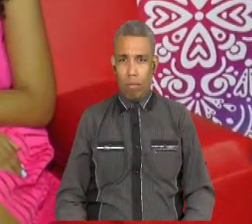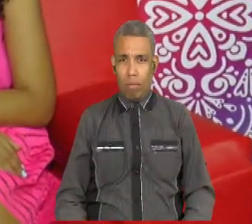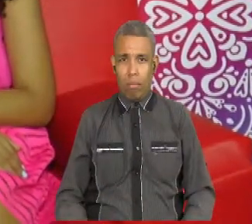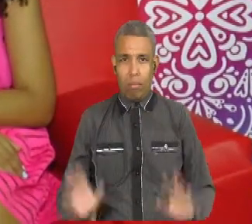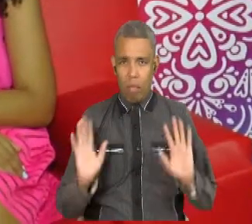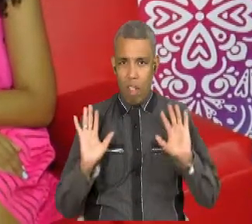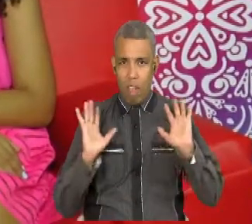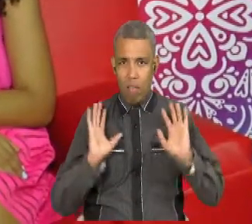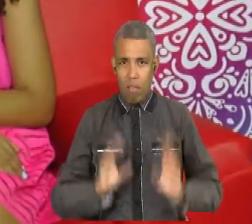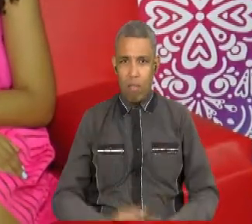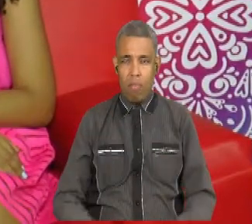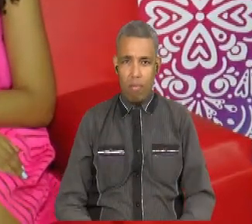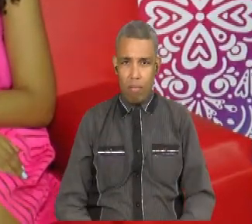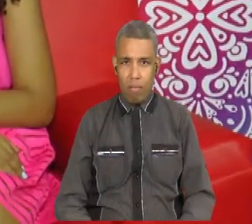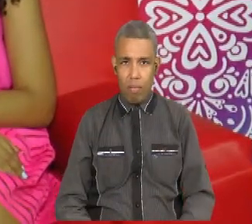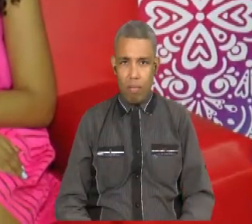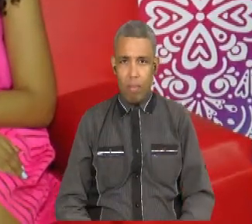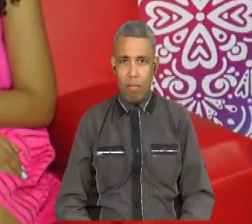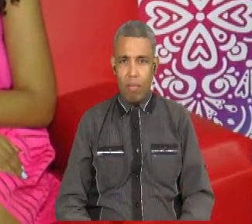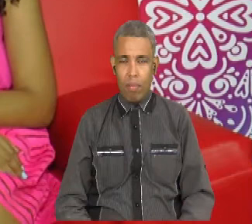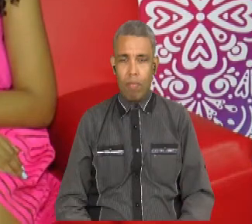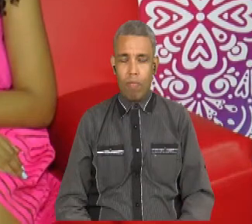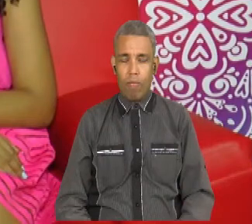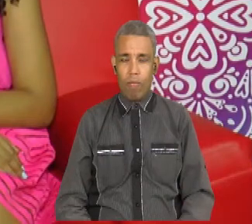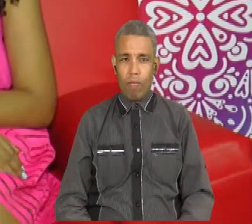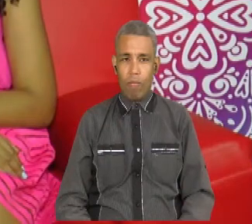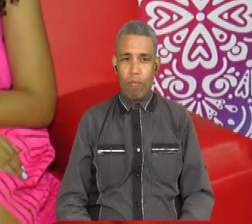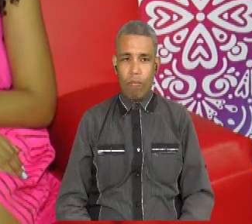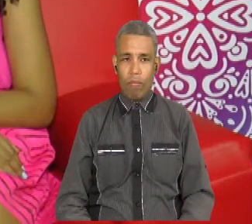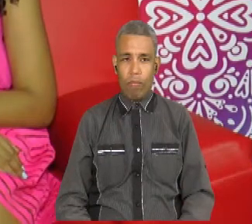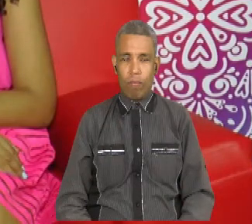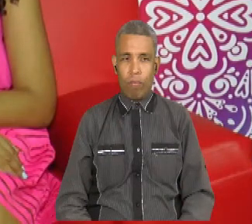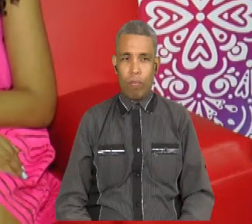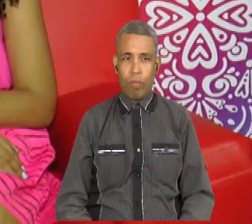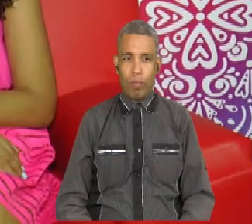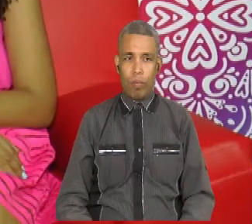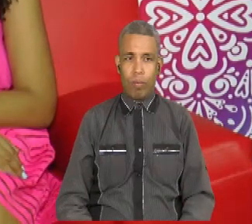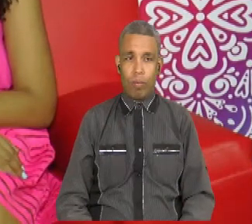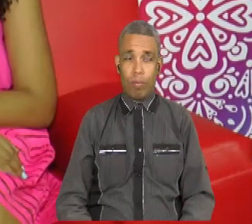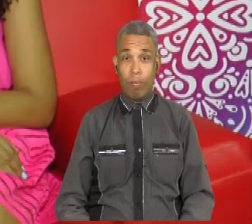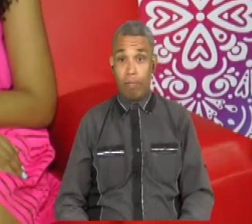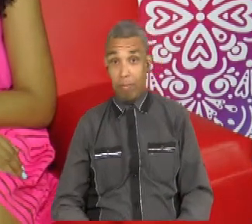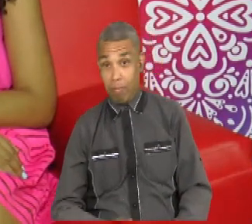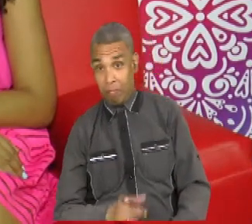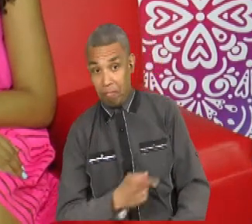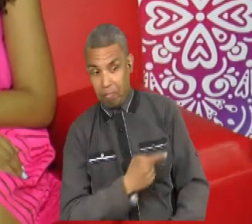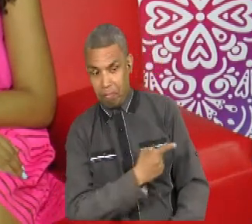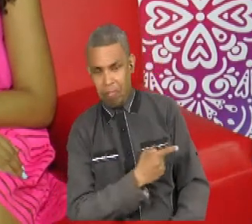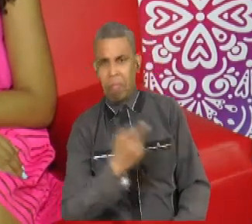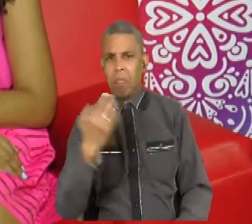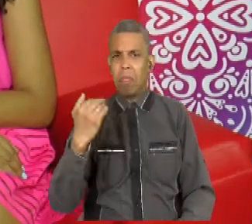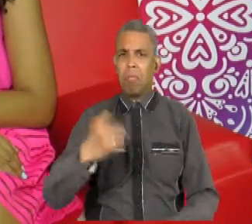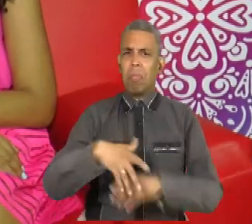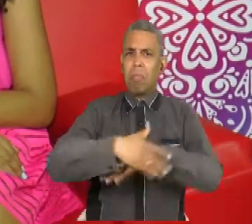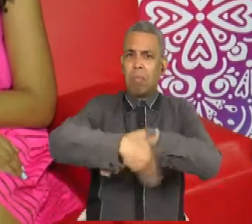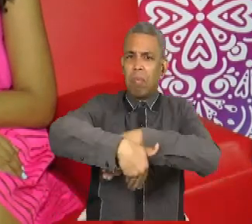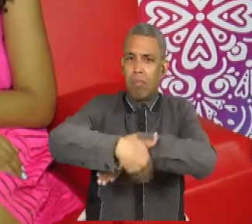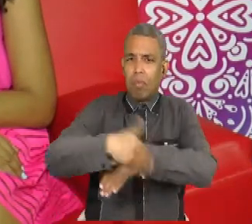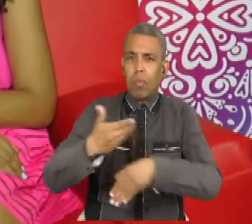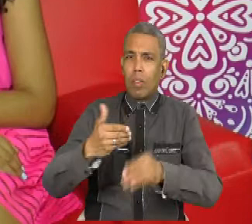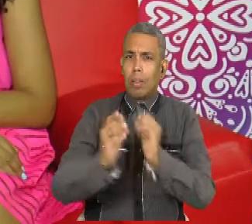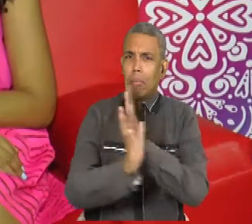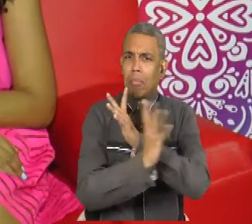Fitness. Contarles también que Kiara de la Osa, aquí al lado mío, estuvo visitando las calles en Barranca Bermeja y preguntándole a todo el